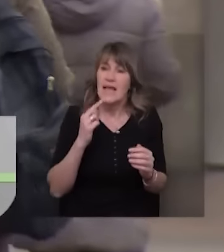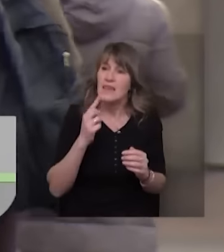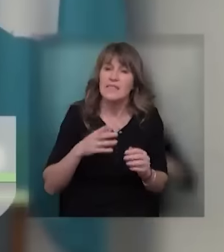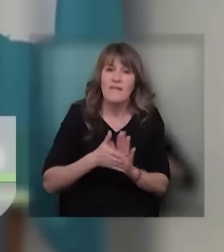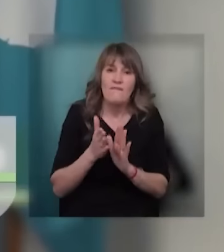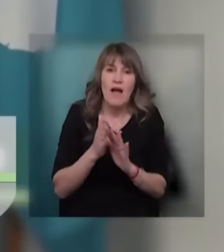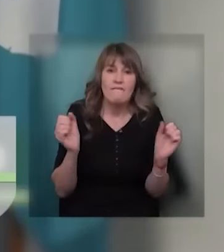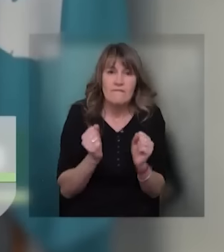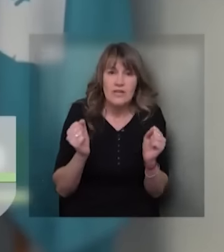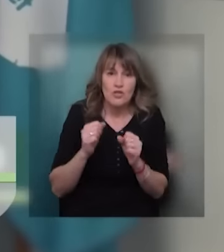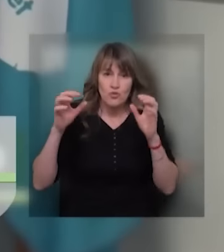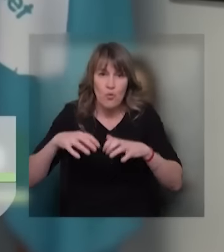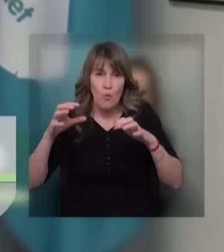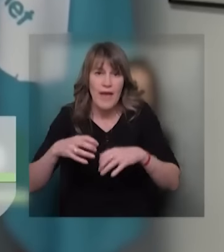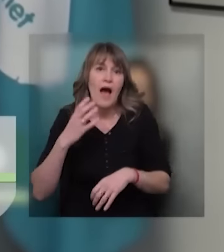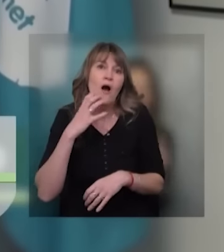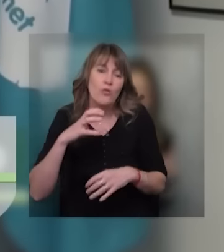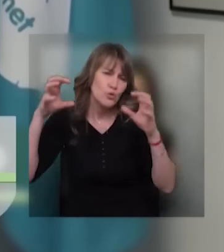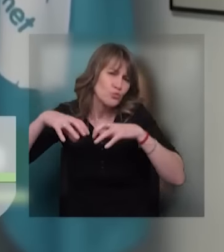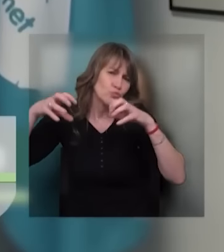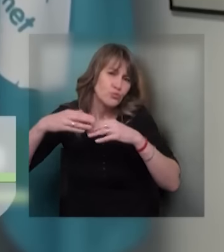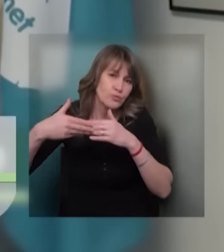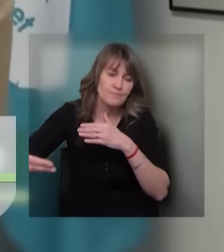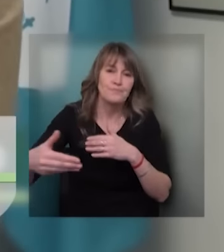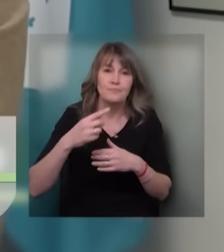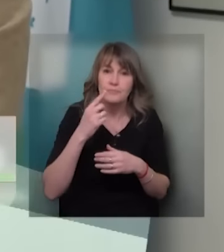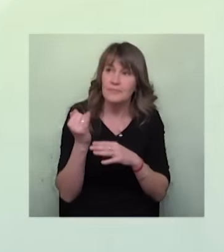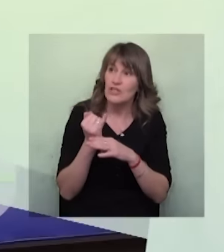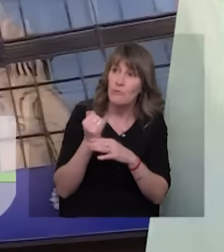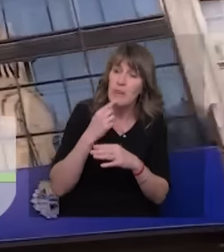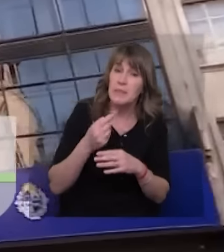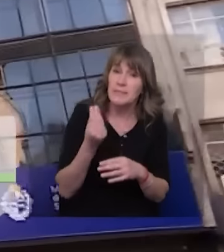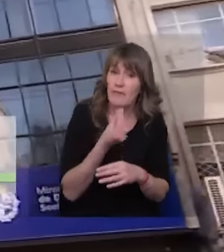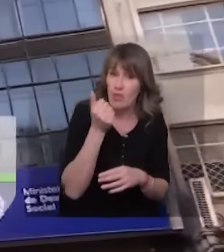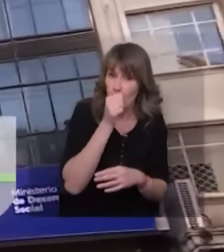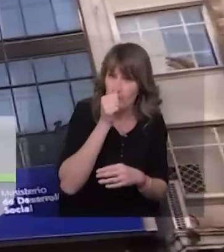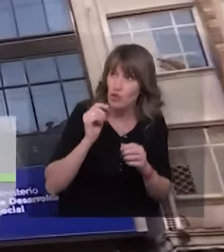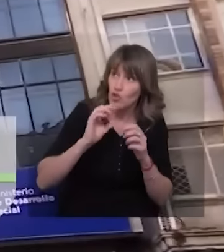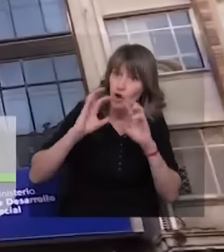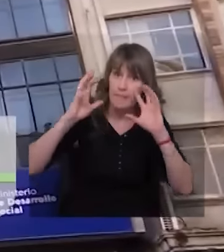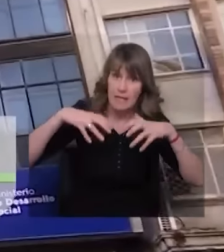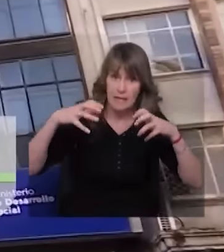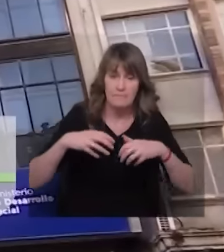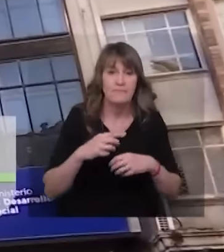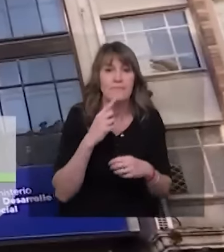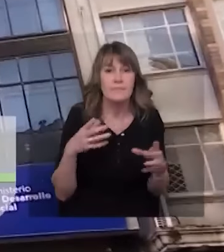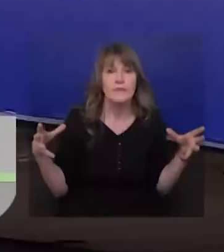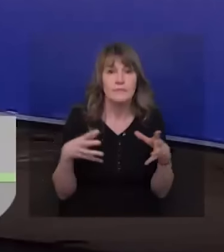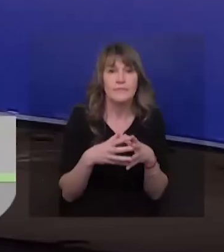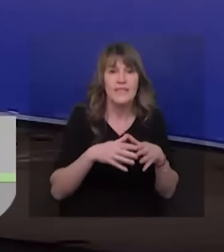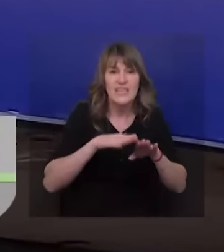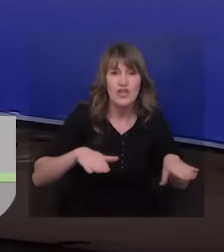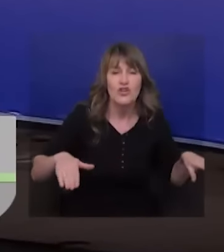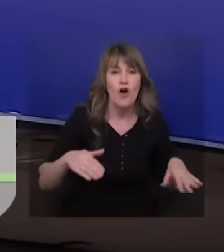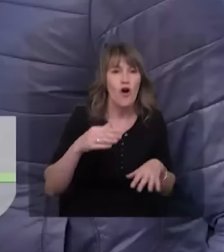desde agosto desde inumet informan que este fin de semana habrá tormentas fuertes el colectivo de familias de niños niñas y adolescentes con